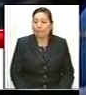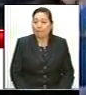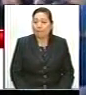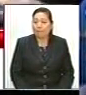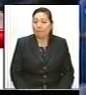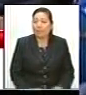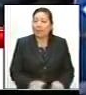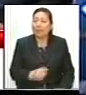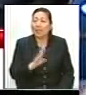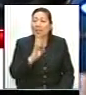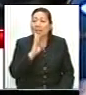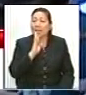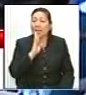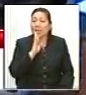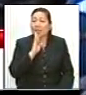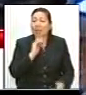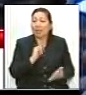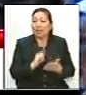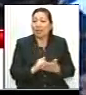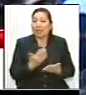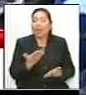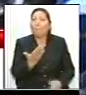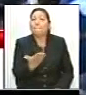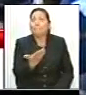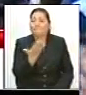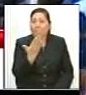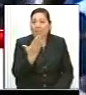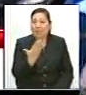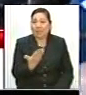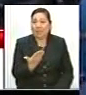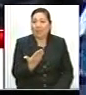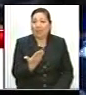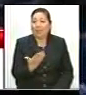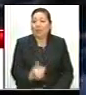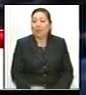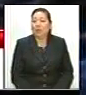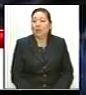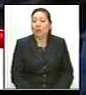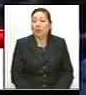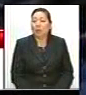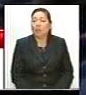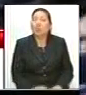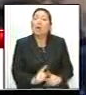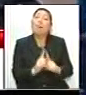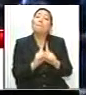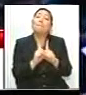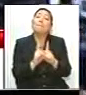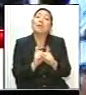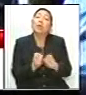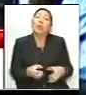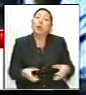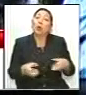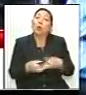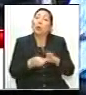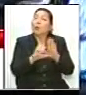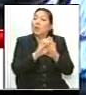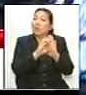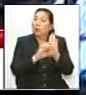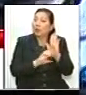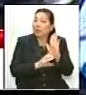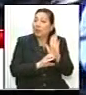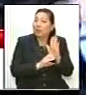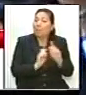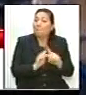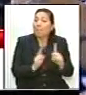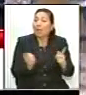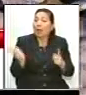Se dice que hay que pedir, que han pedido una consulta a la Comisión de Constitución,